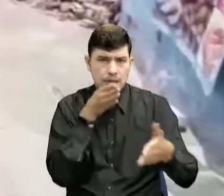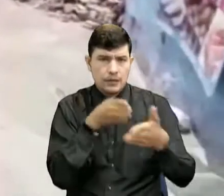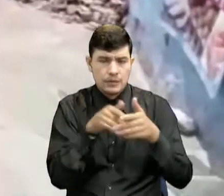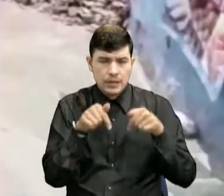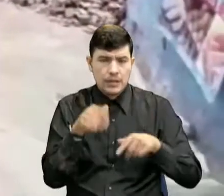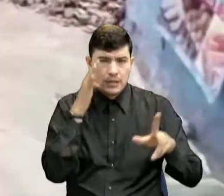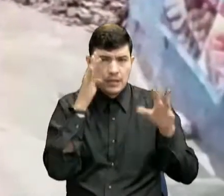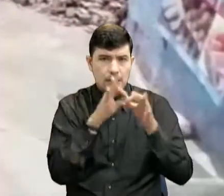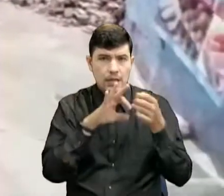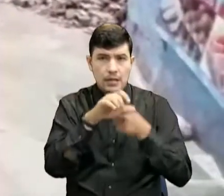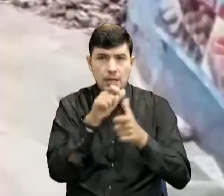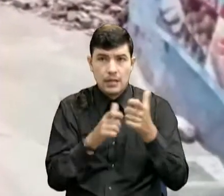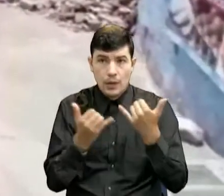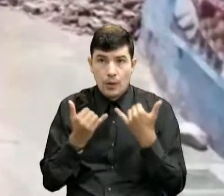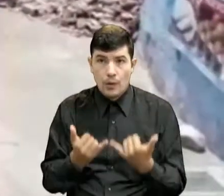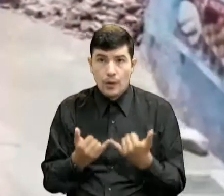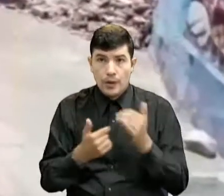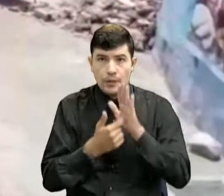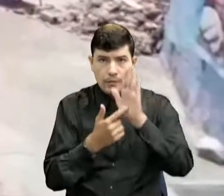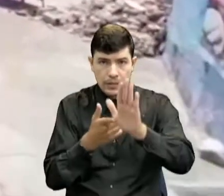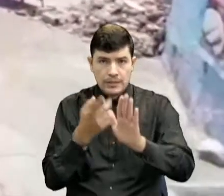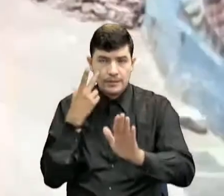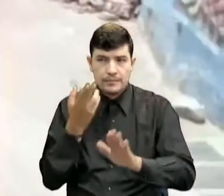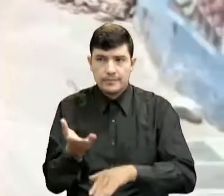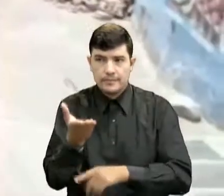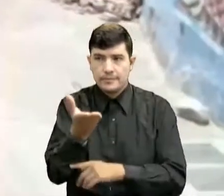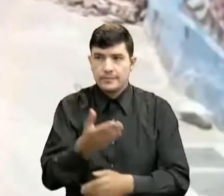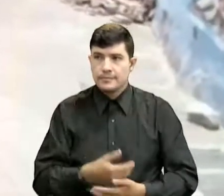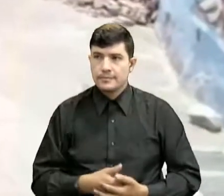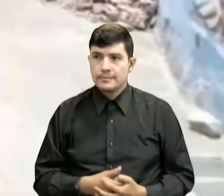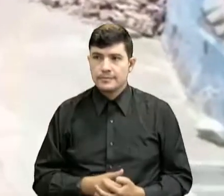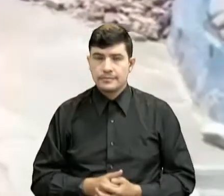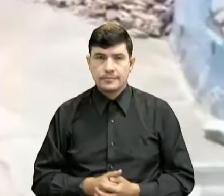ente ciudadano y hoy nos quieren dar este mensaje